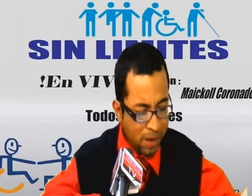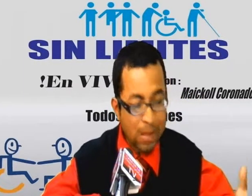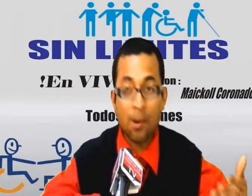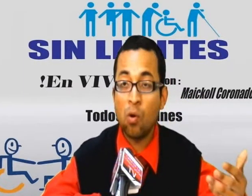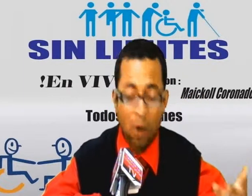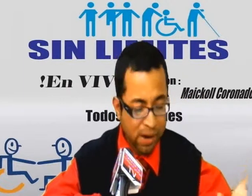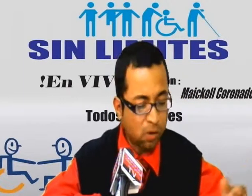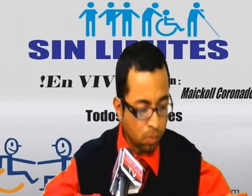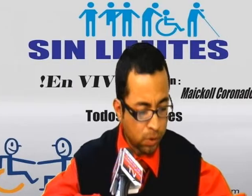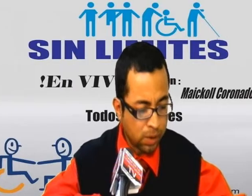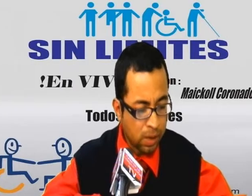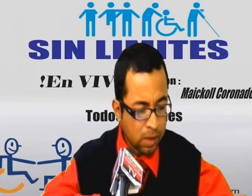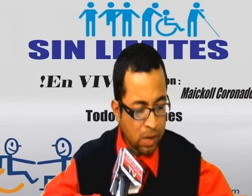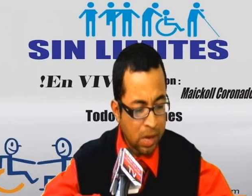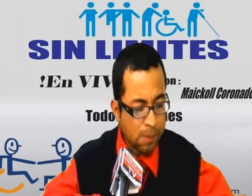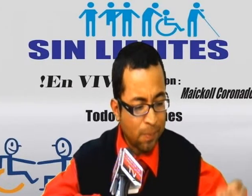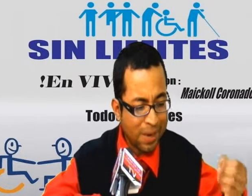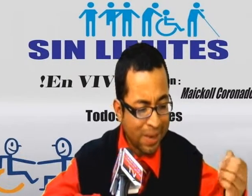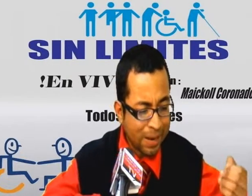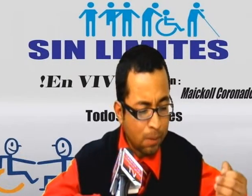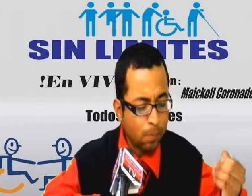misión para evaluar, como dije,